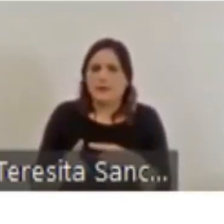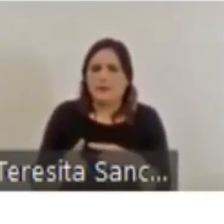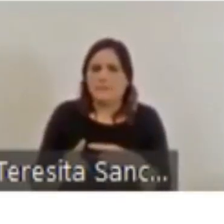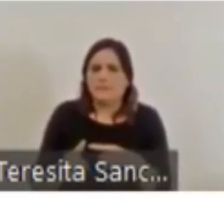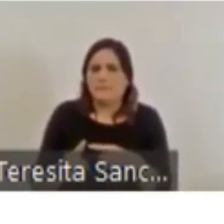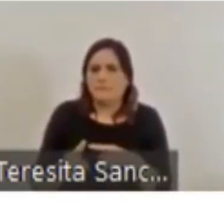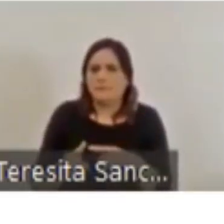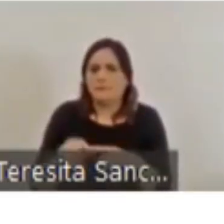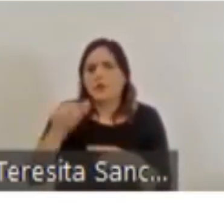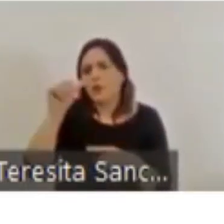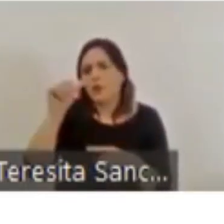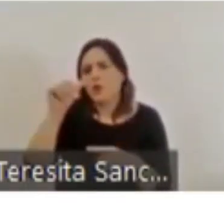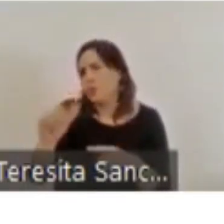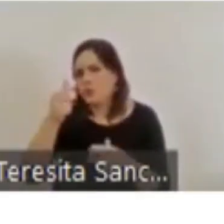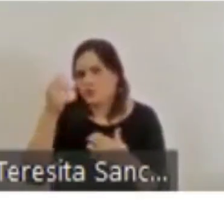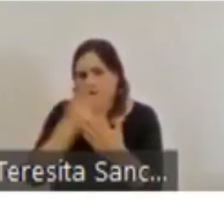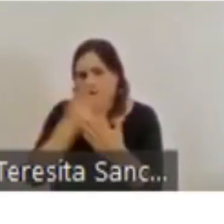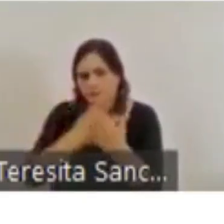algunos proyectos